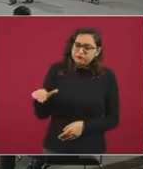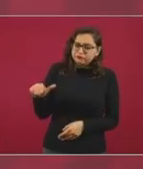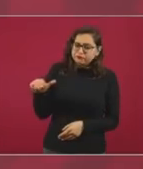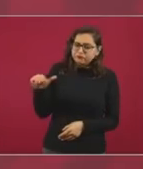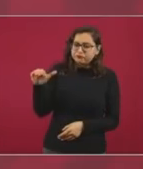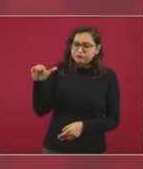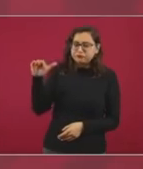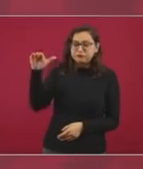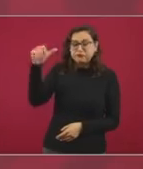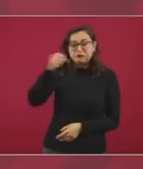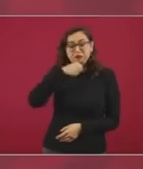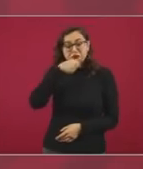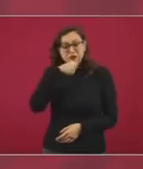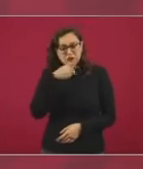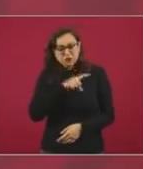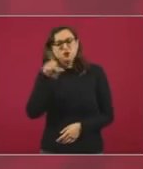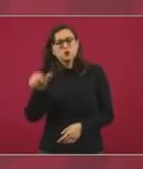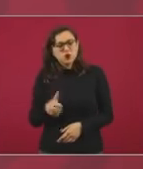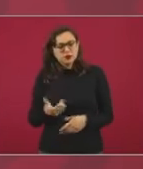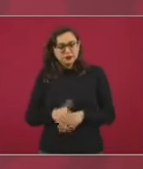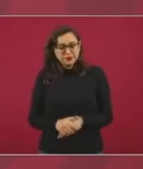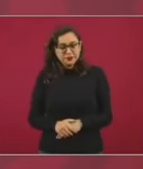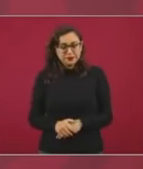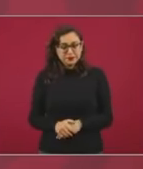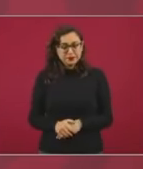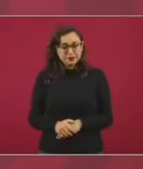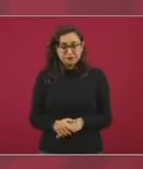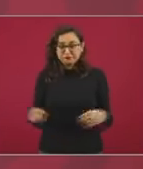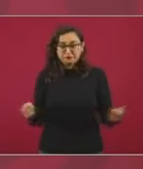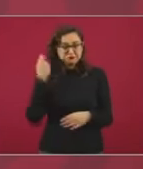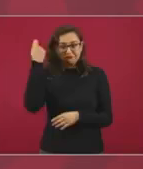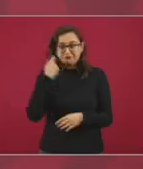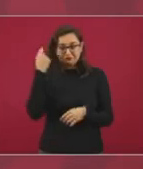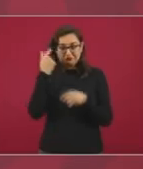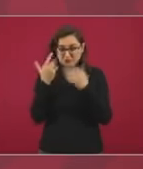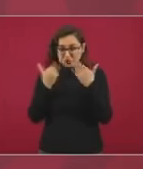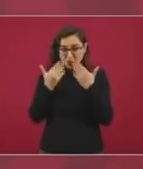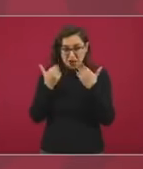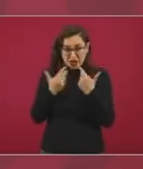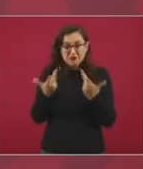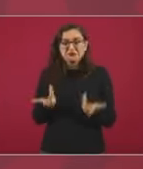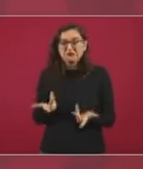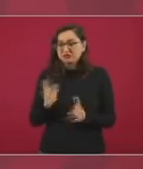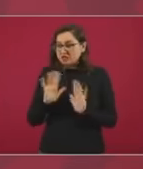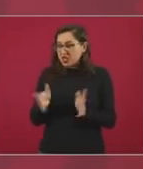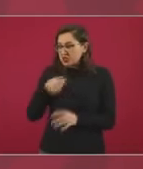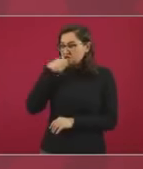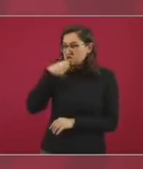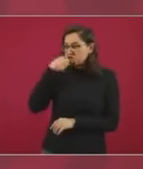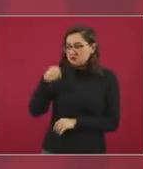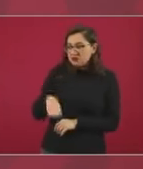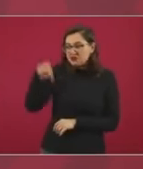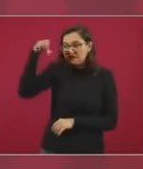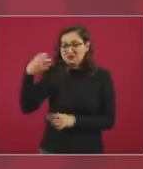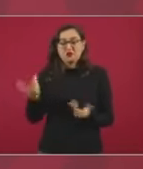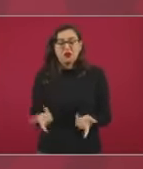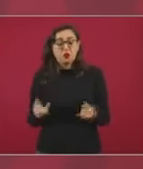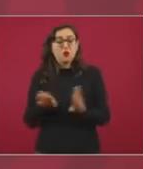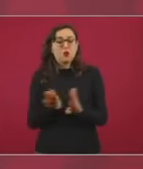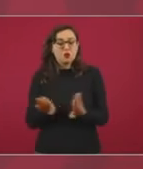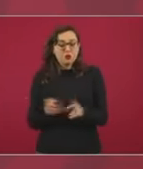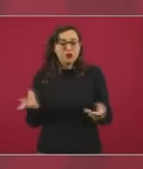¿de qué vive si no tiene una pensión, si no tiene la seguridad social? Bueno,